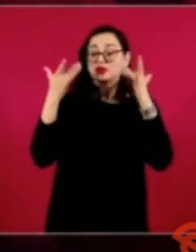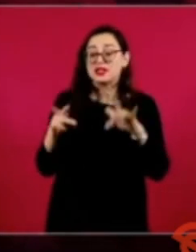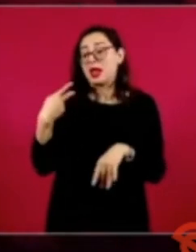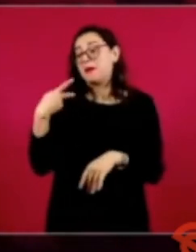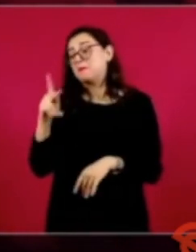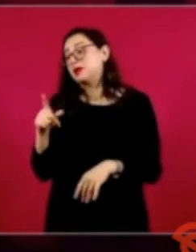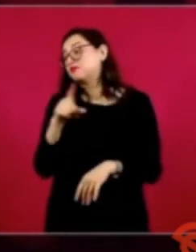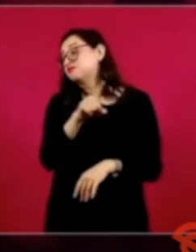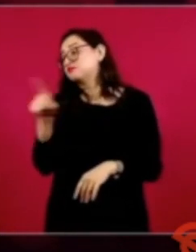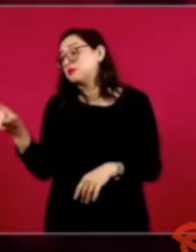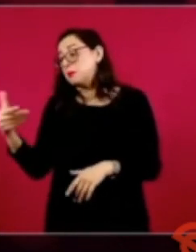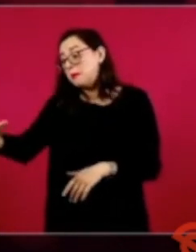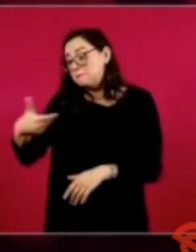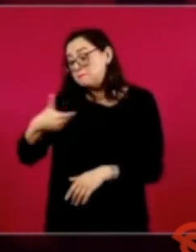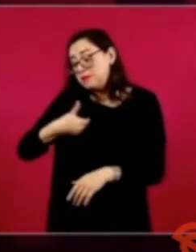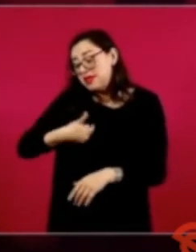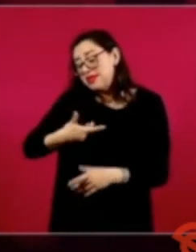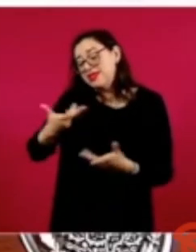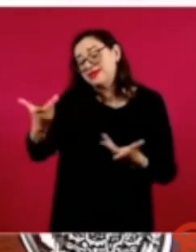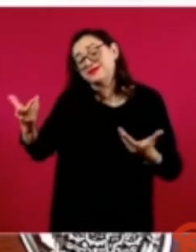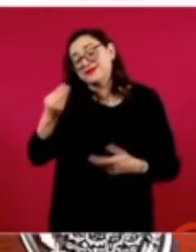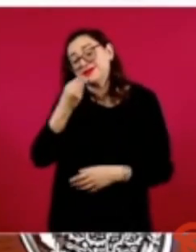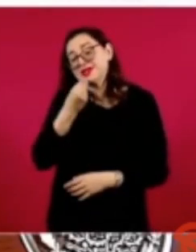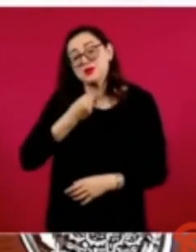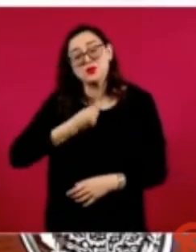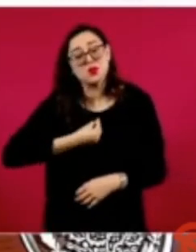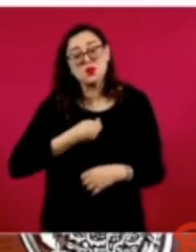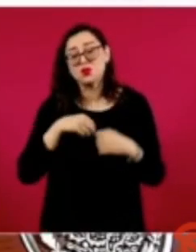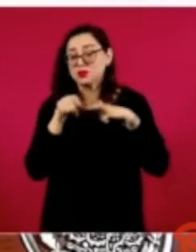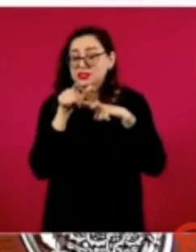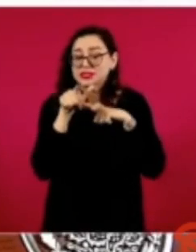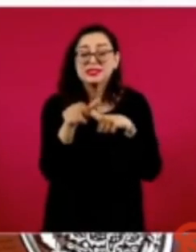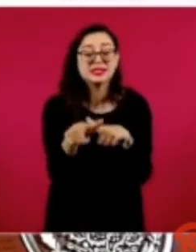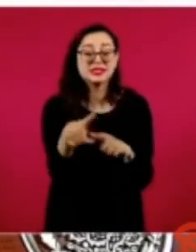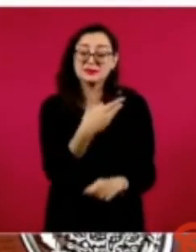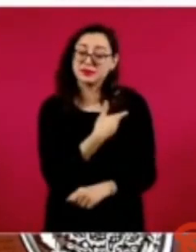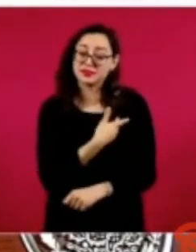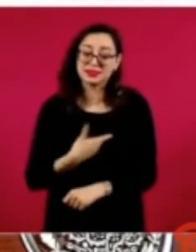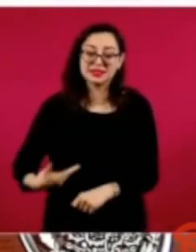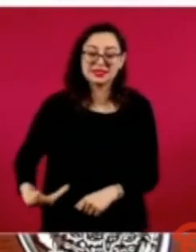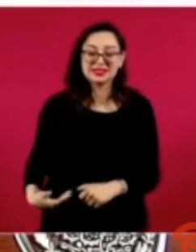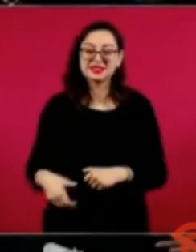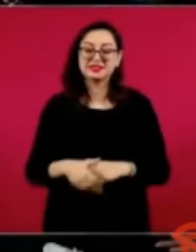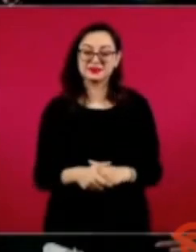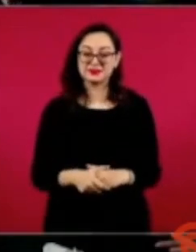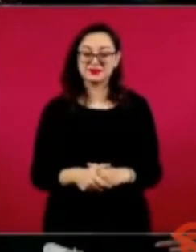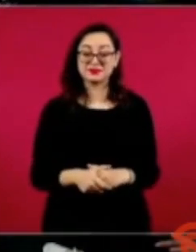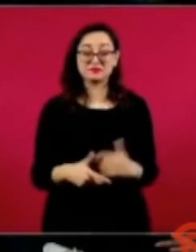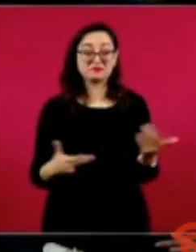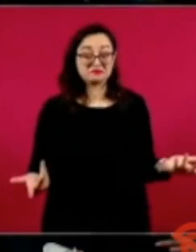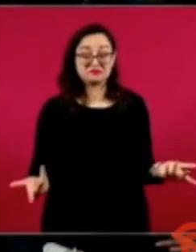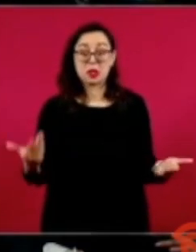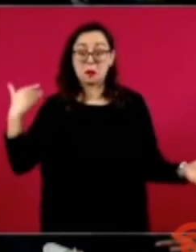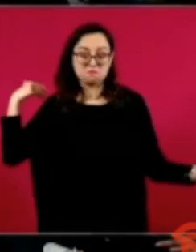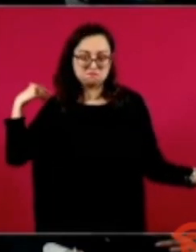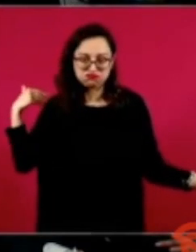voy a seguir adelante. Pero todo eso, o sea, está relacionado